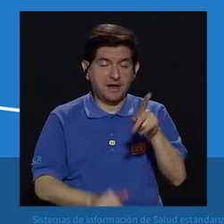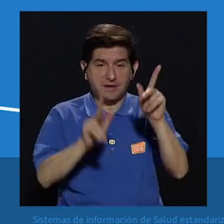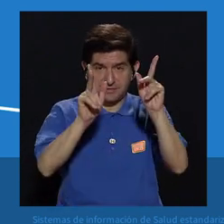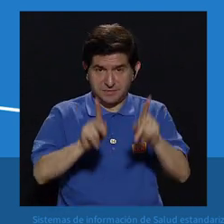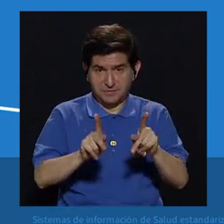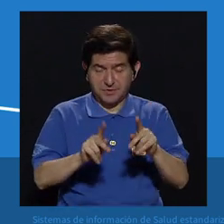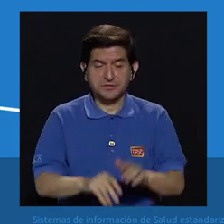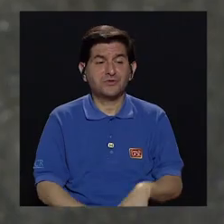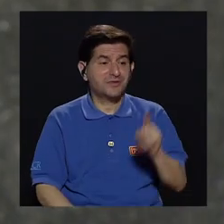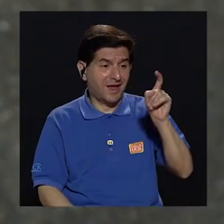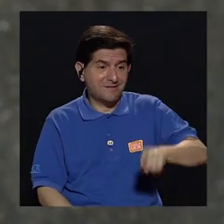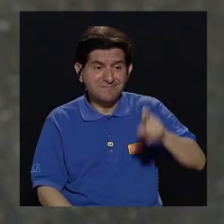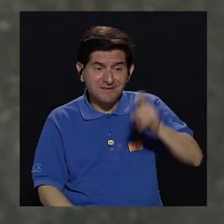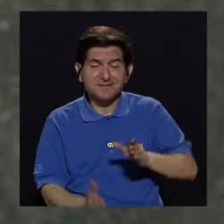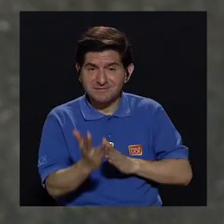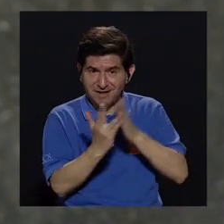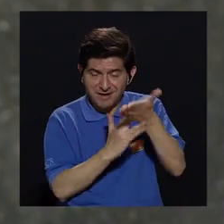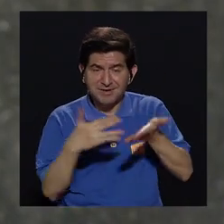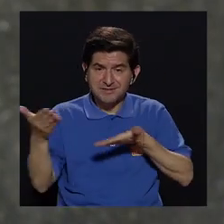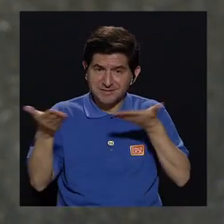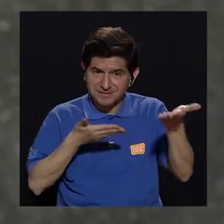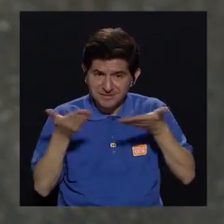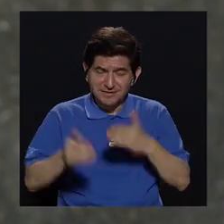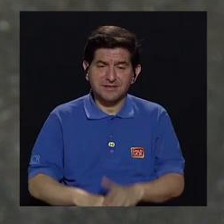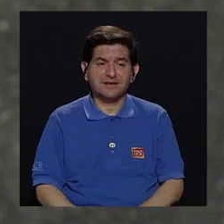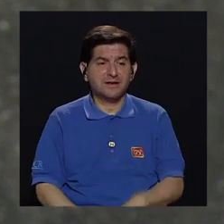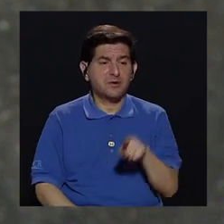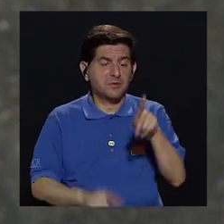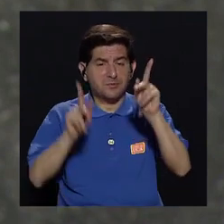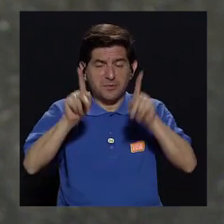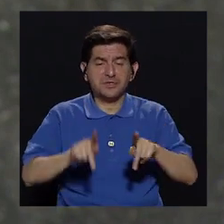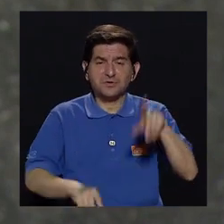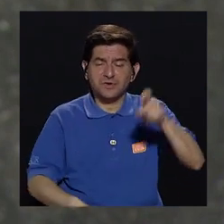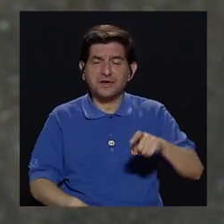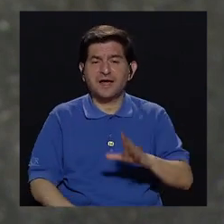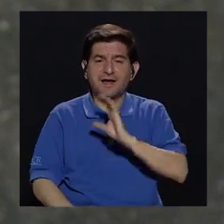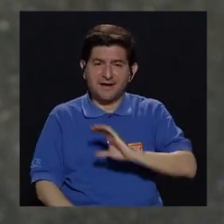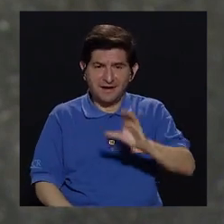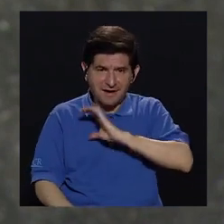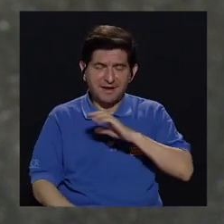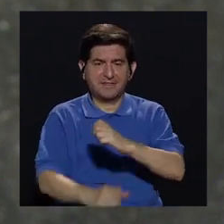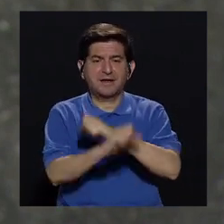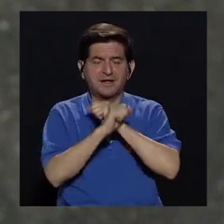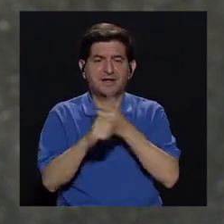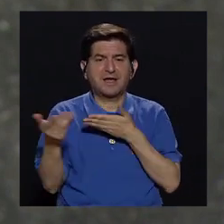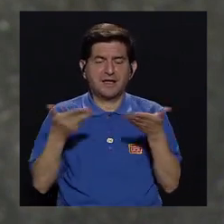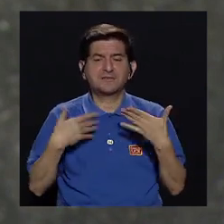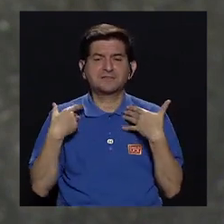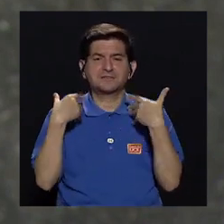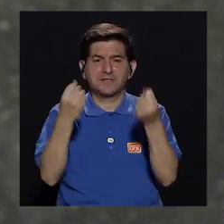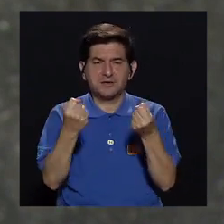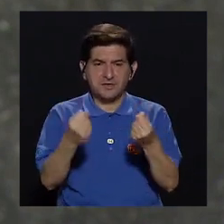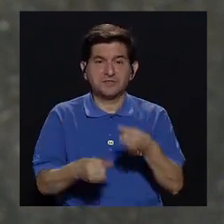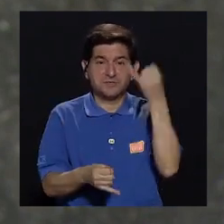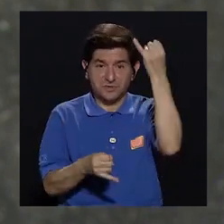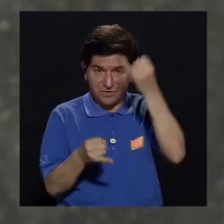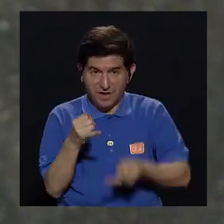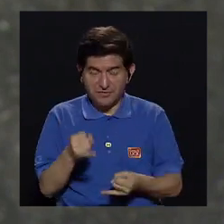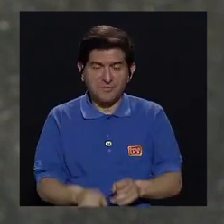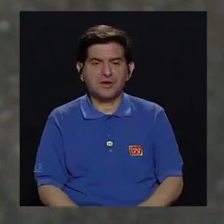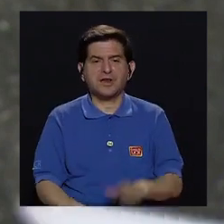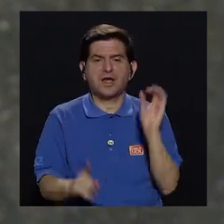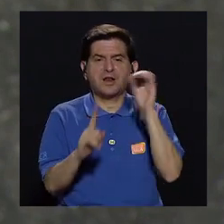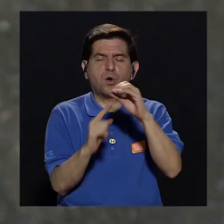Ese paciente que necesita acceder a sus servicios, que necesita calidad y seguridad en los servicios de salud, y al final es